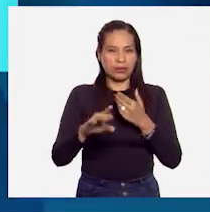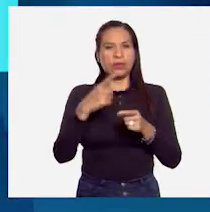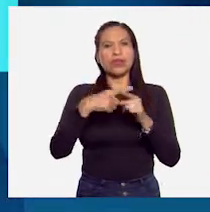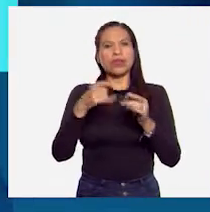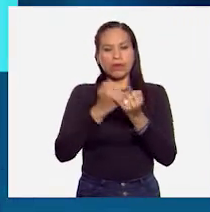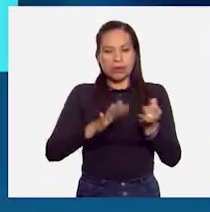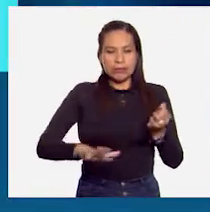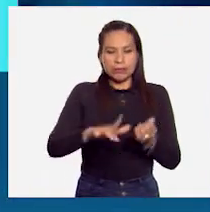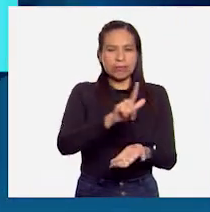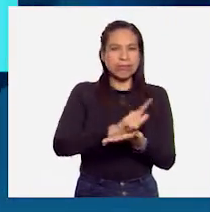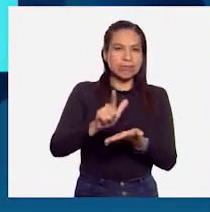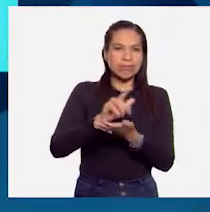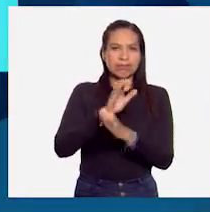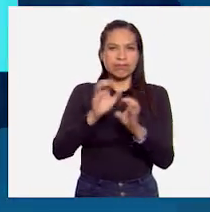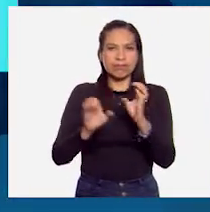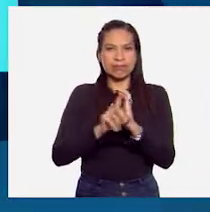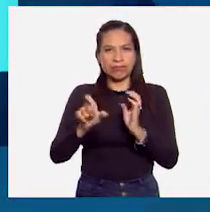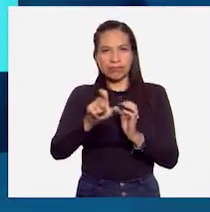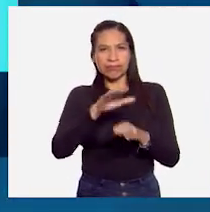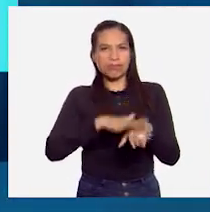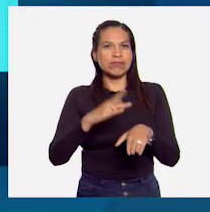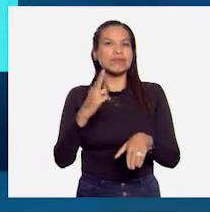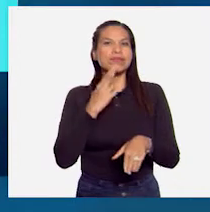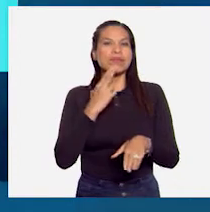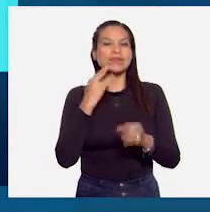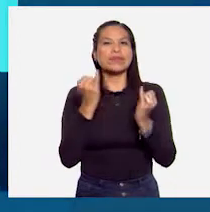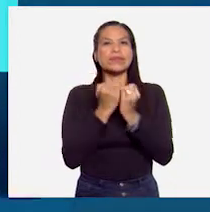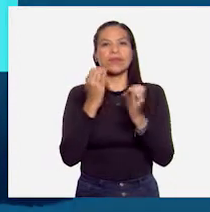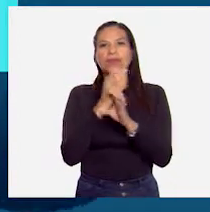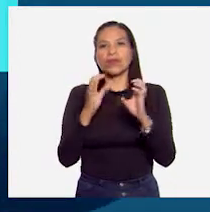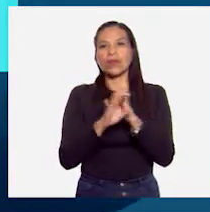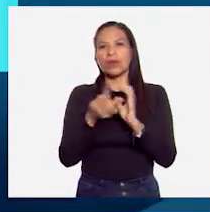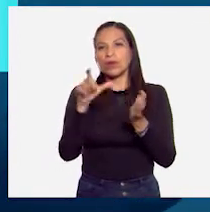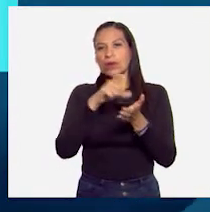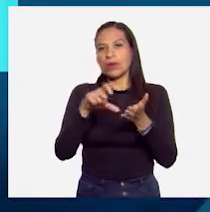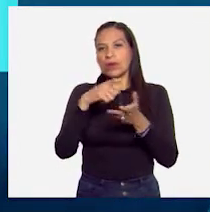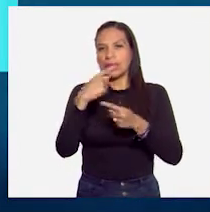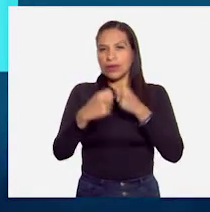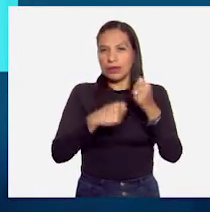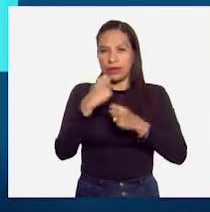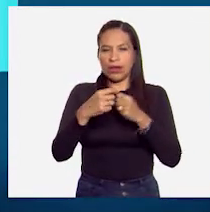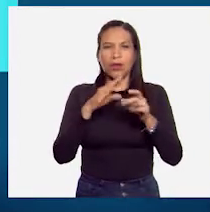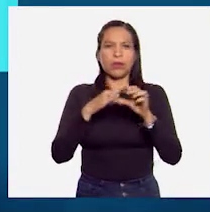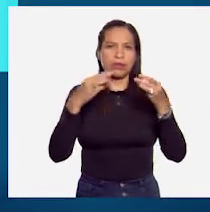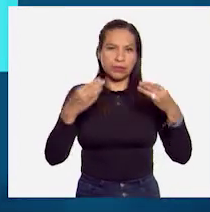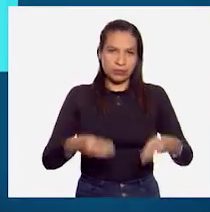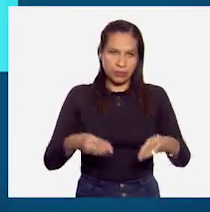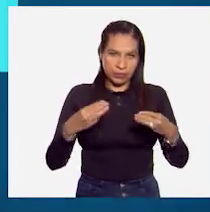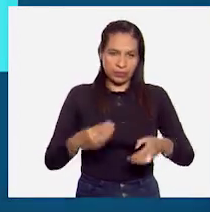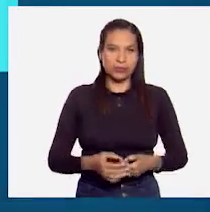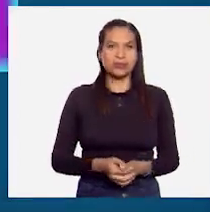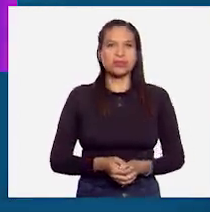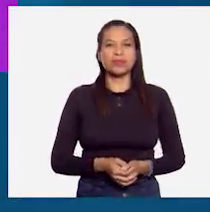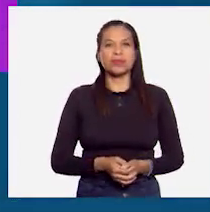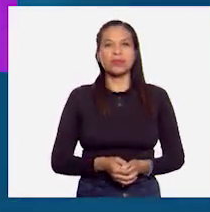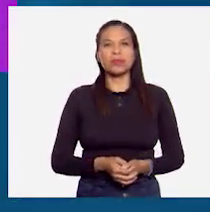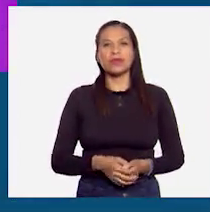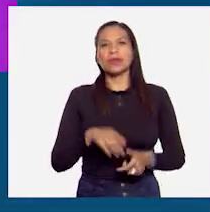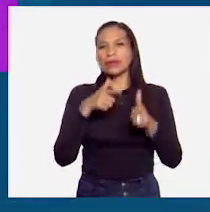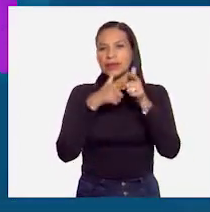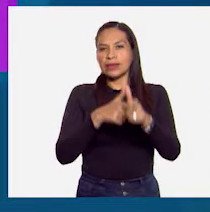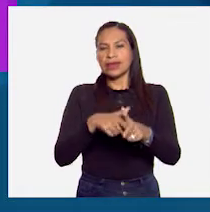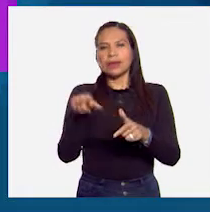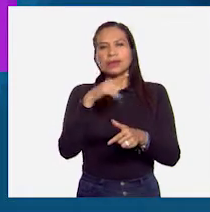Desinfecta las superficies de los objetos que más utilizas. También las cosas que compres en la tienda o en el supermercado.